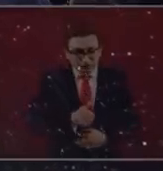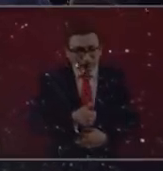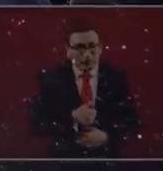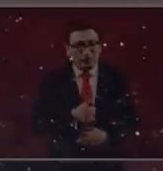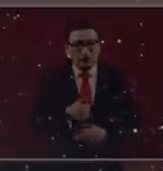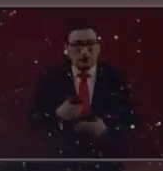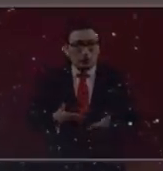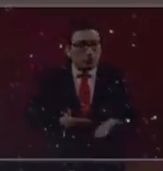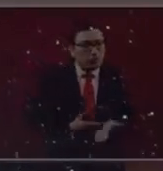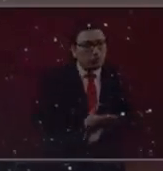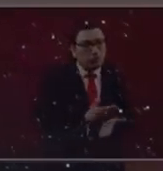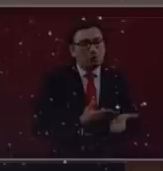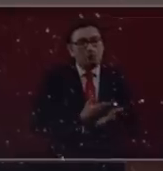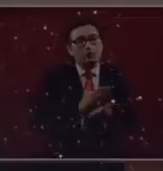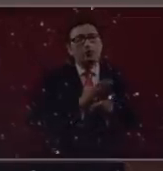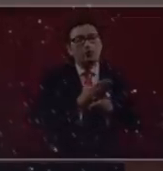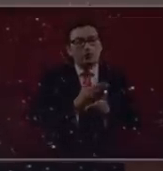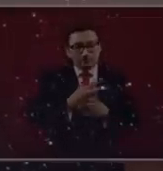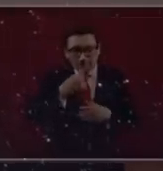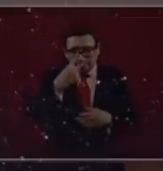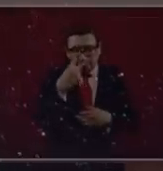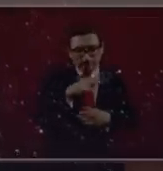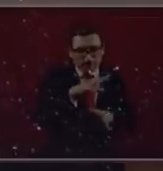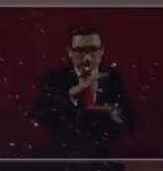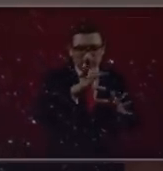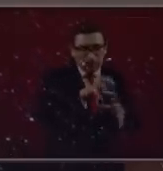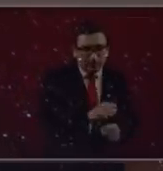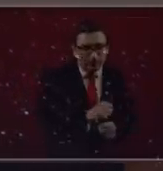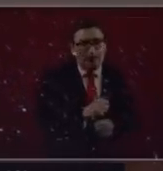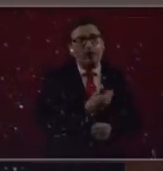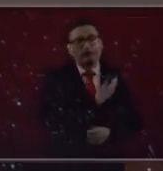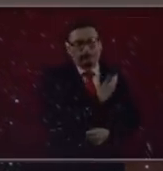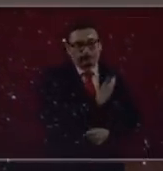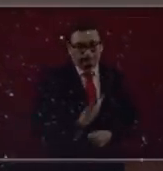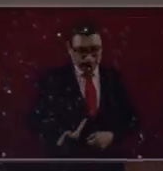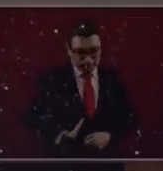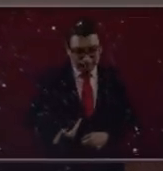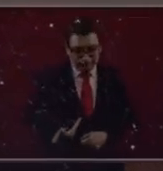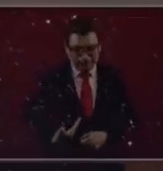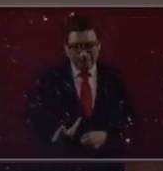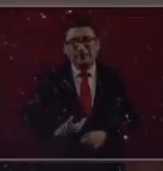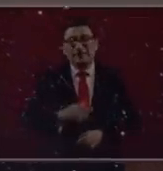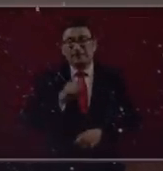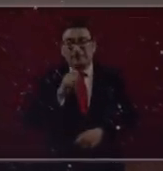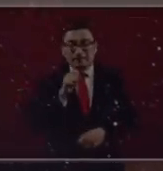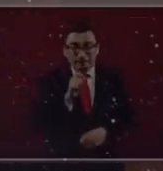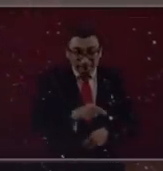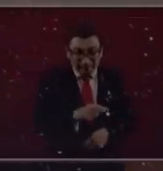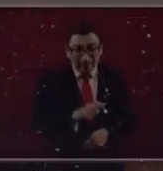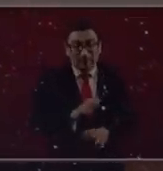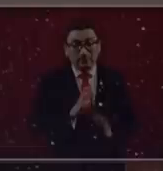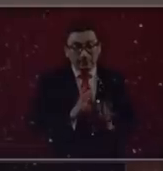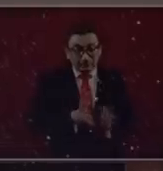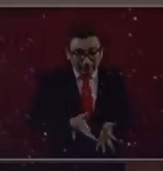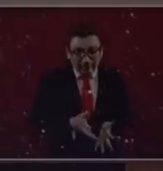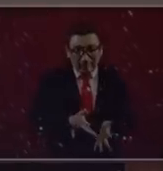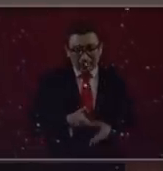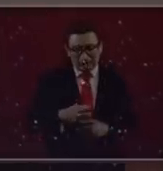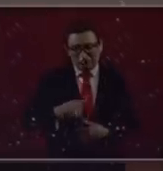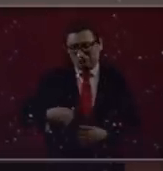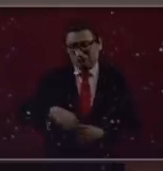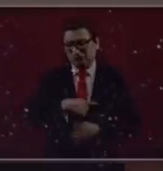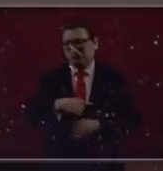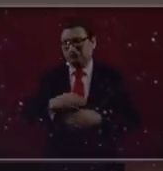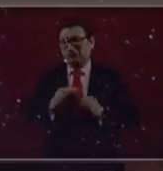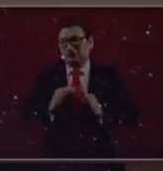que tenemos que ya, por fin, quitarnos todo esto. Y en verdad empezar a que rueden las cabezas. En el